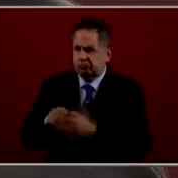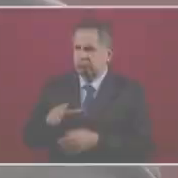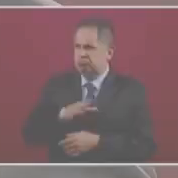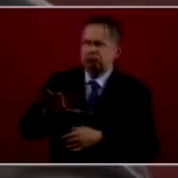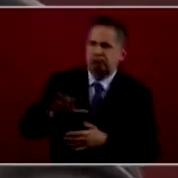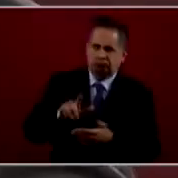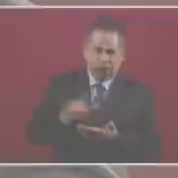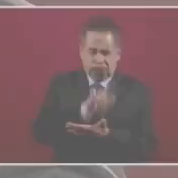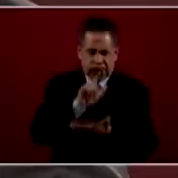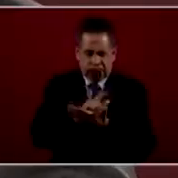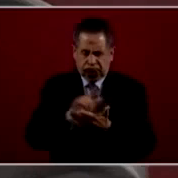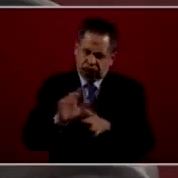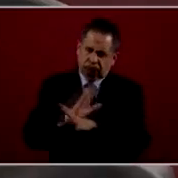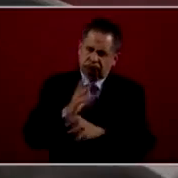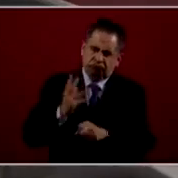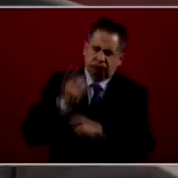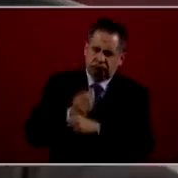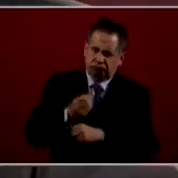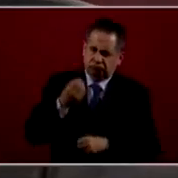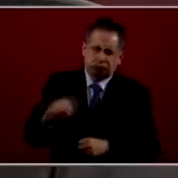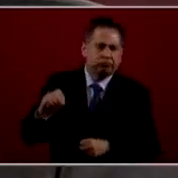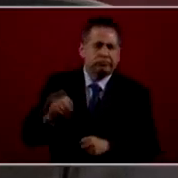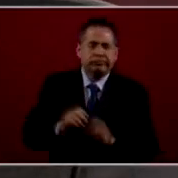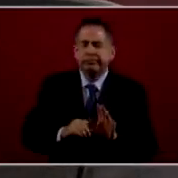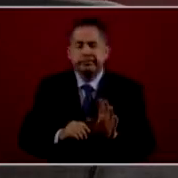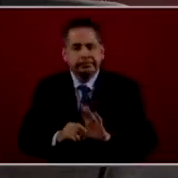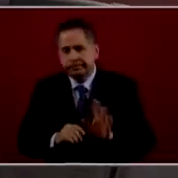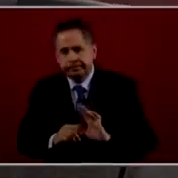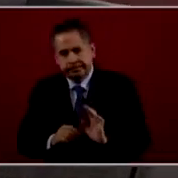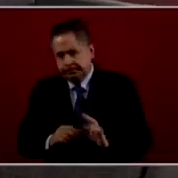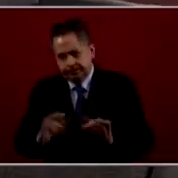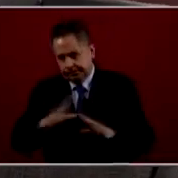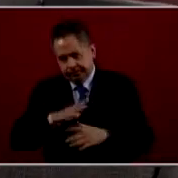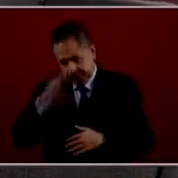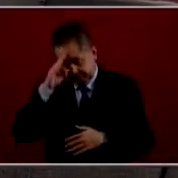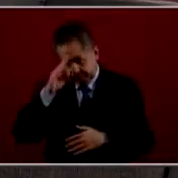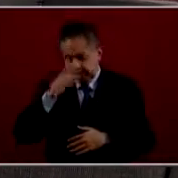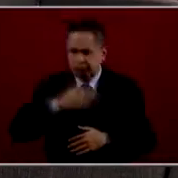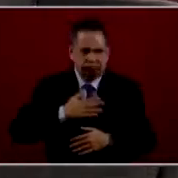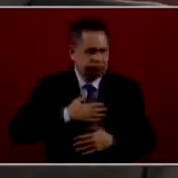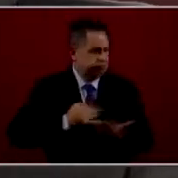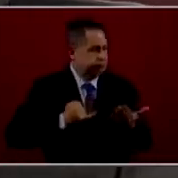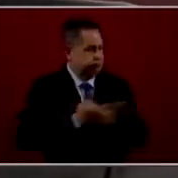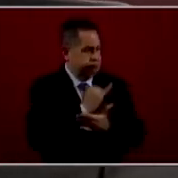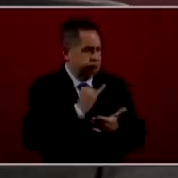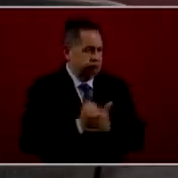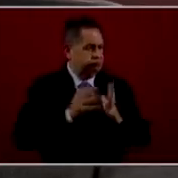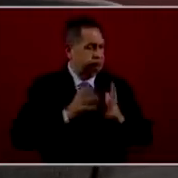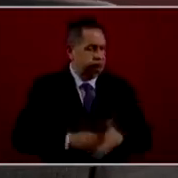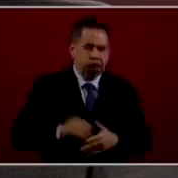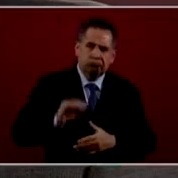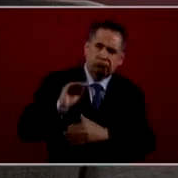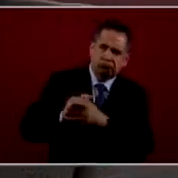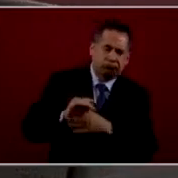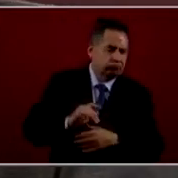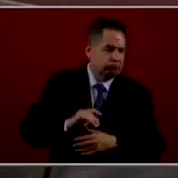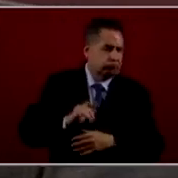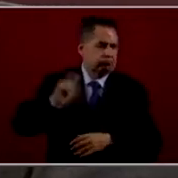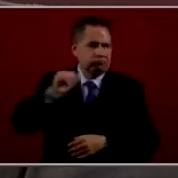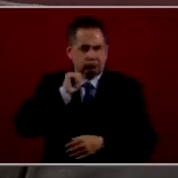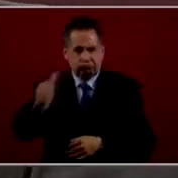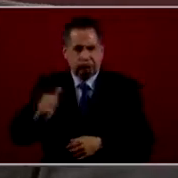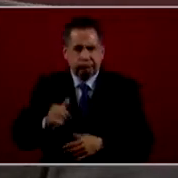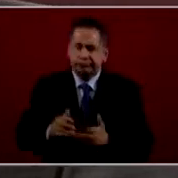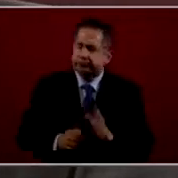legal o tomar decisiones unilaterales. Vamos a respetar todos